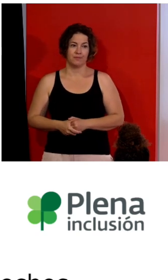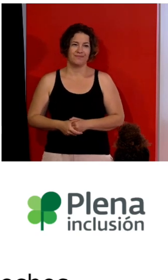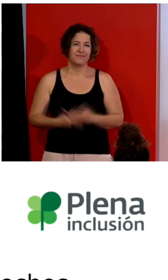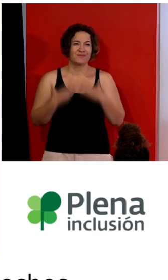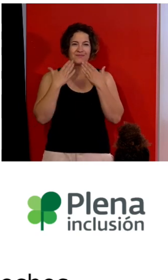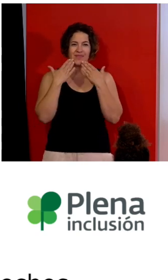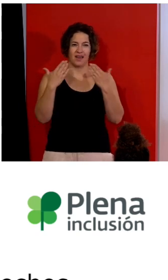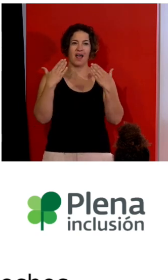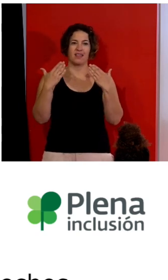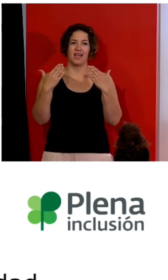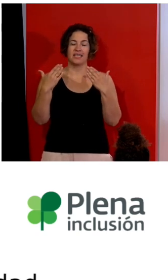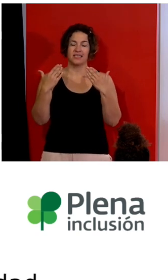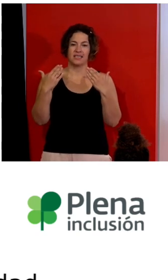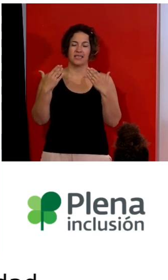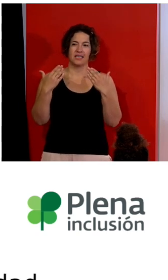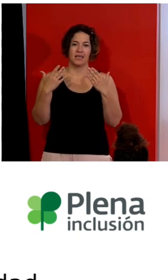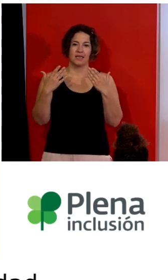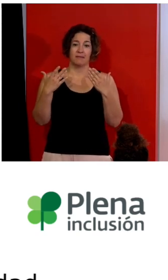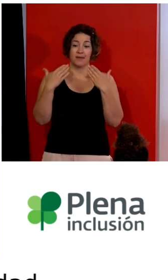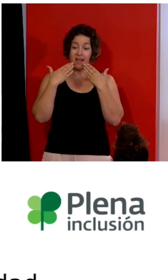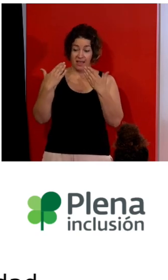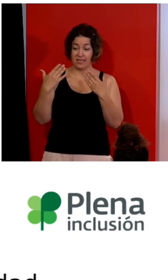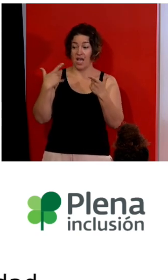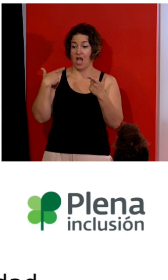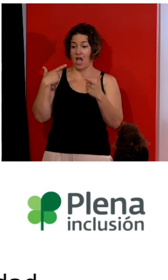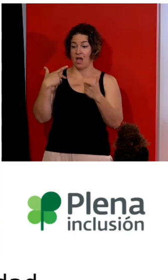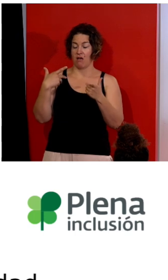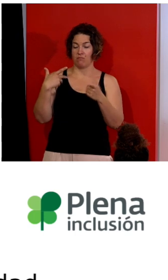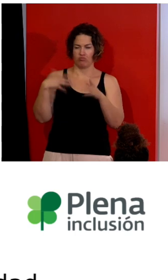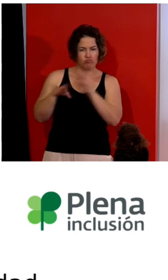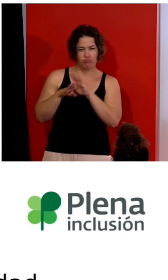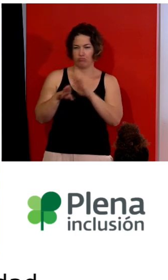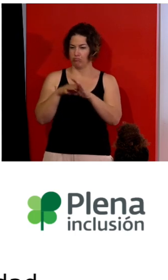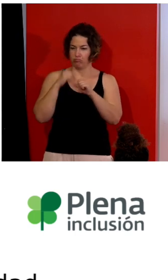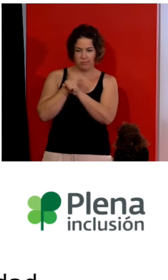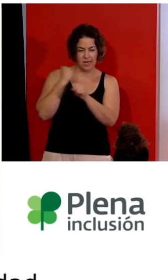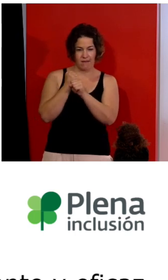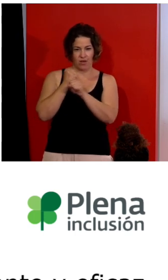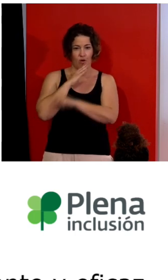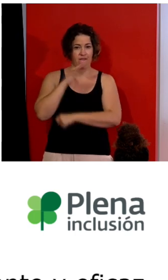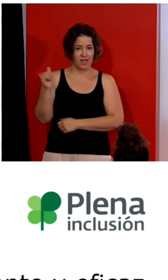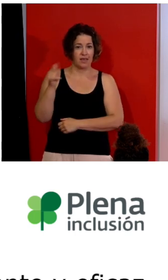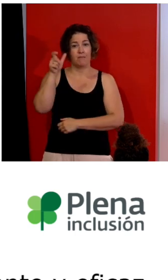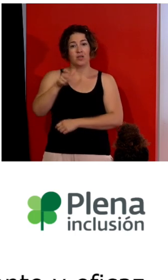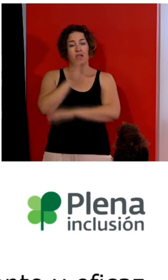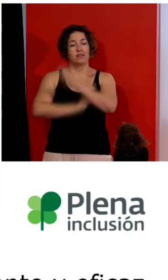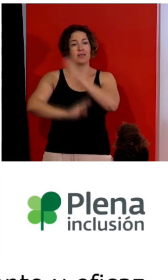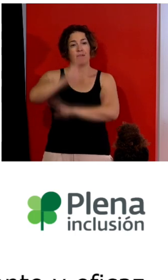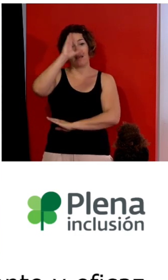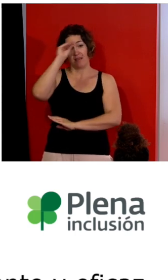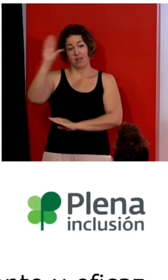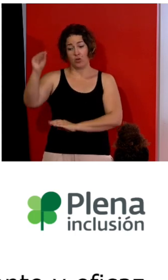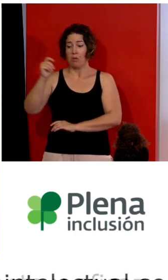Gracias en gran medida a esa constante y eficaz labor, las personas con discapacidad intelectual se van